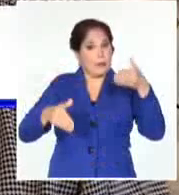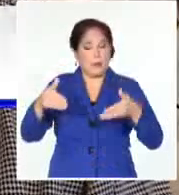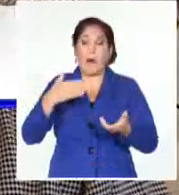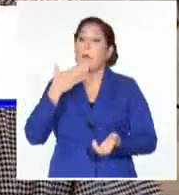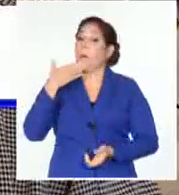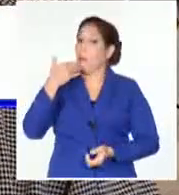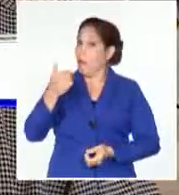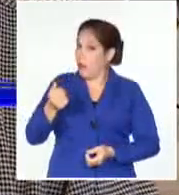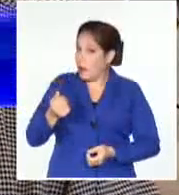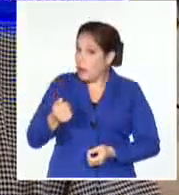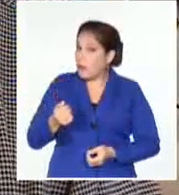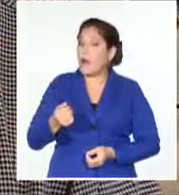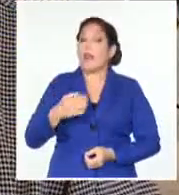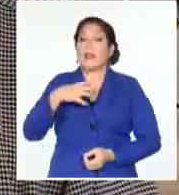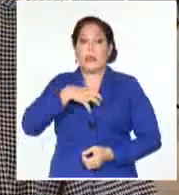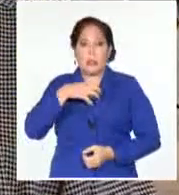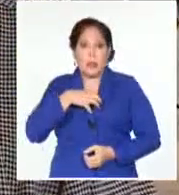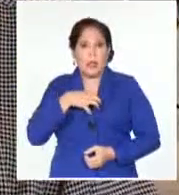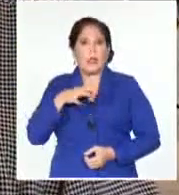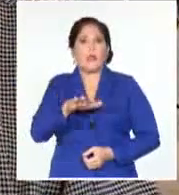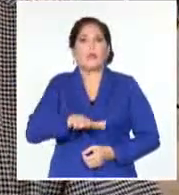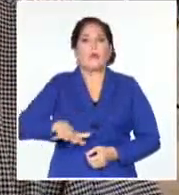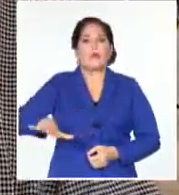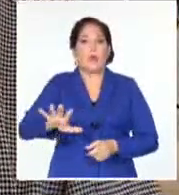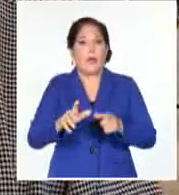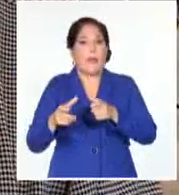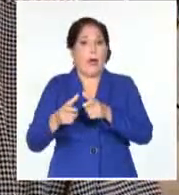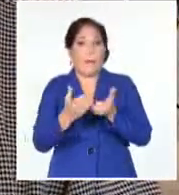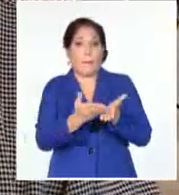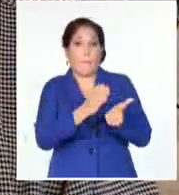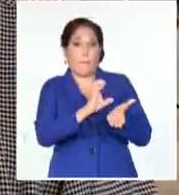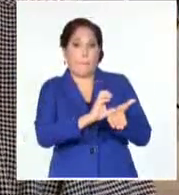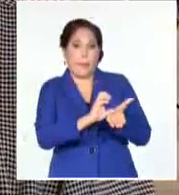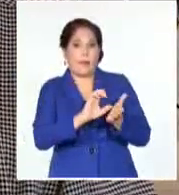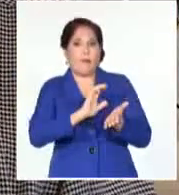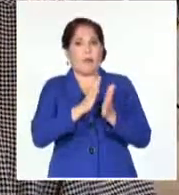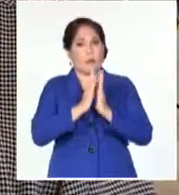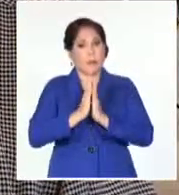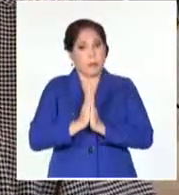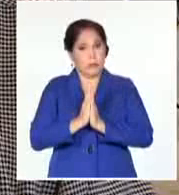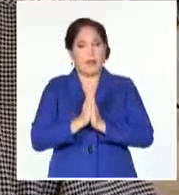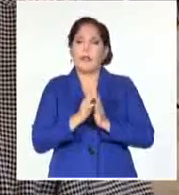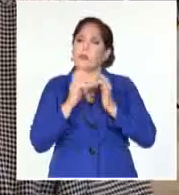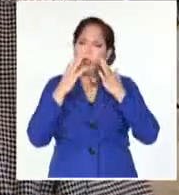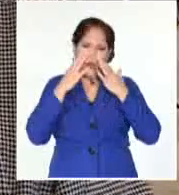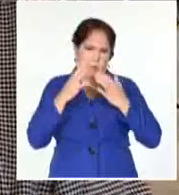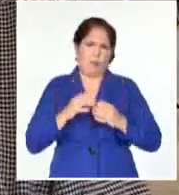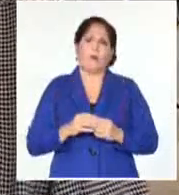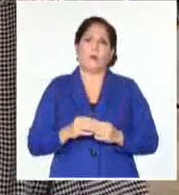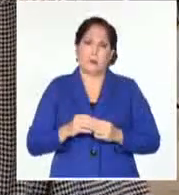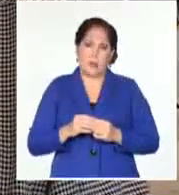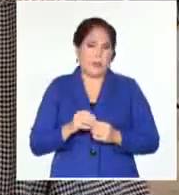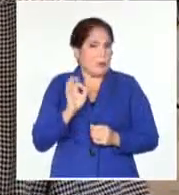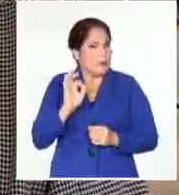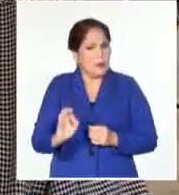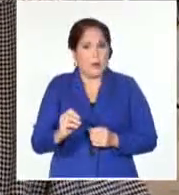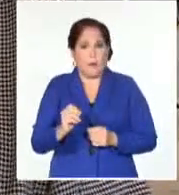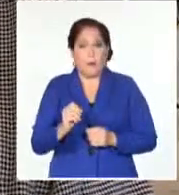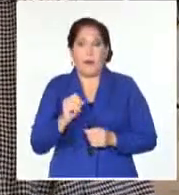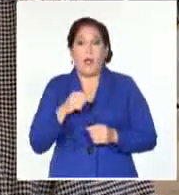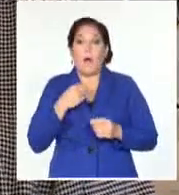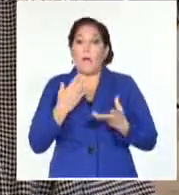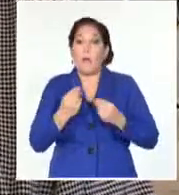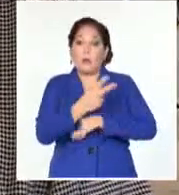hacer y tener una sociedad bíblica como la continuación de la obra bíblica que ha existido en este país por muchos